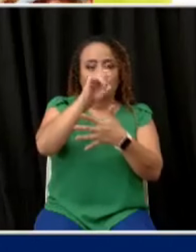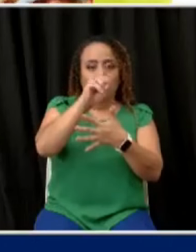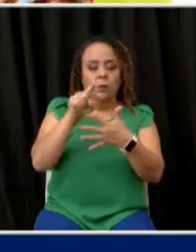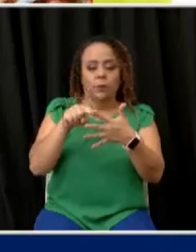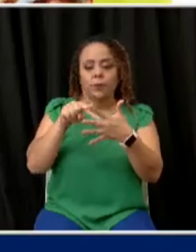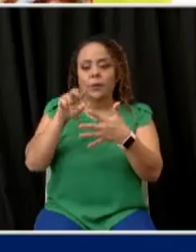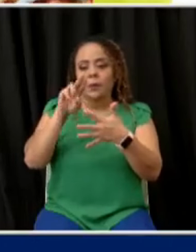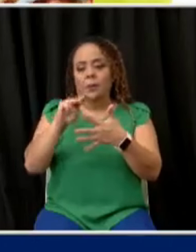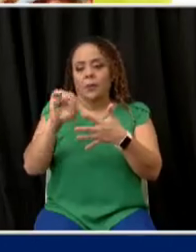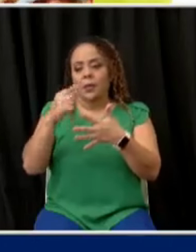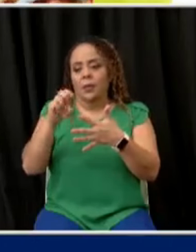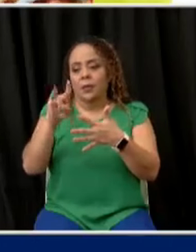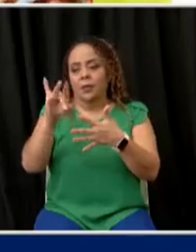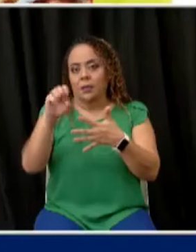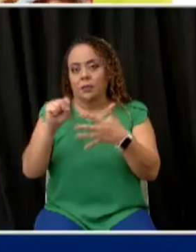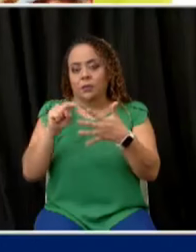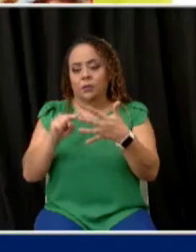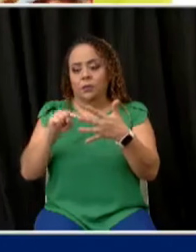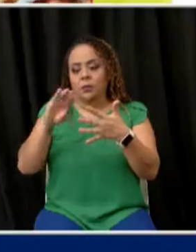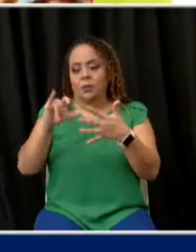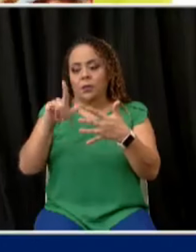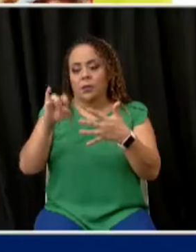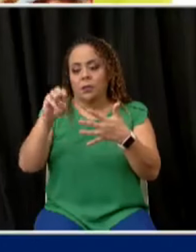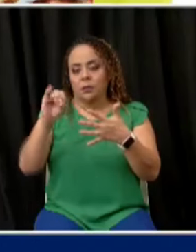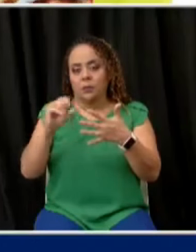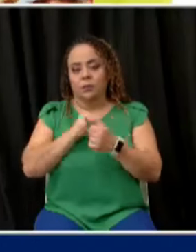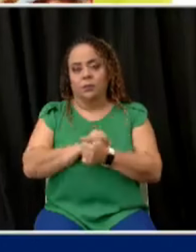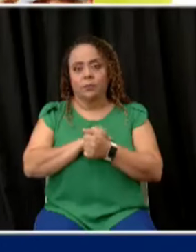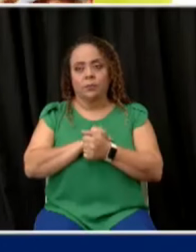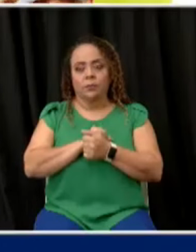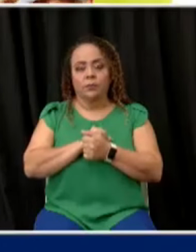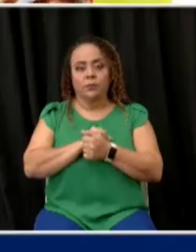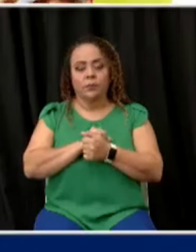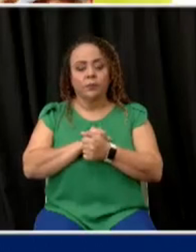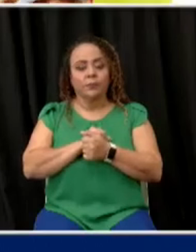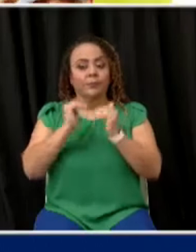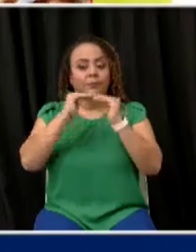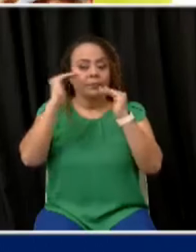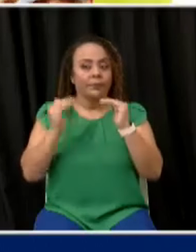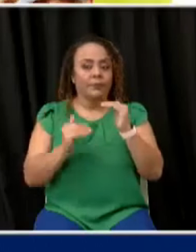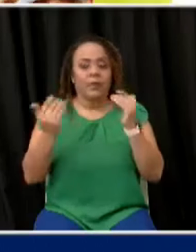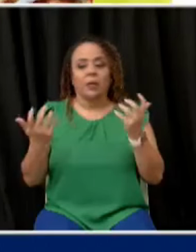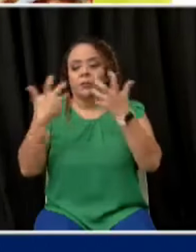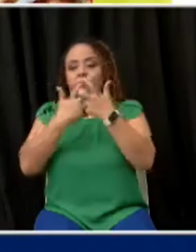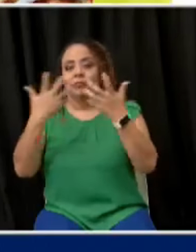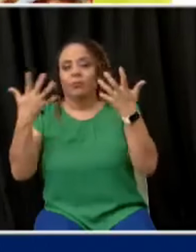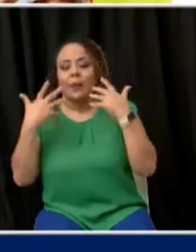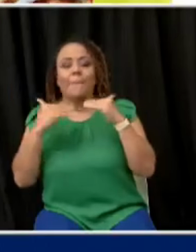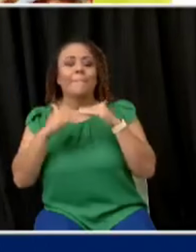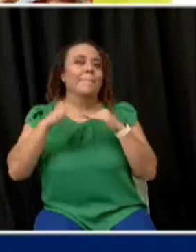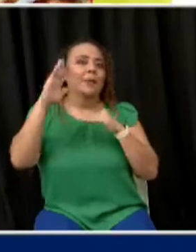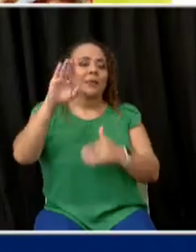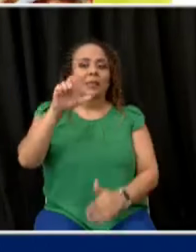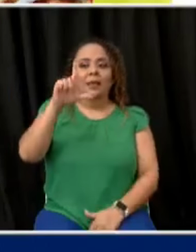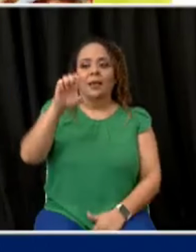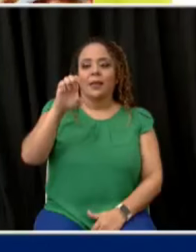es que realmente botamos bastante, ¿verdad? A través del sudor. Mientras menos aclimatado, más electrolitos